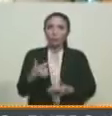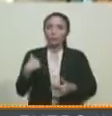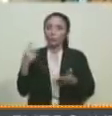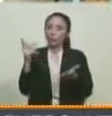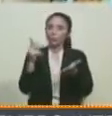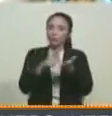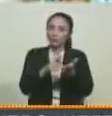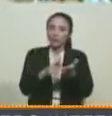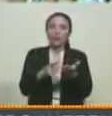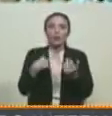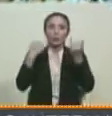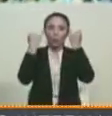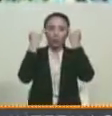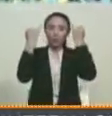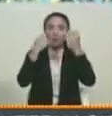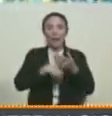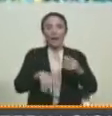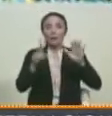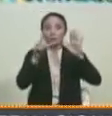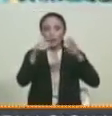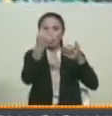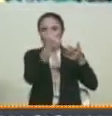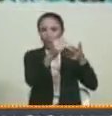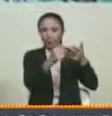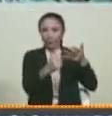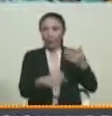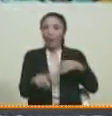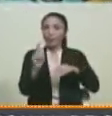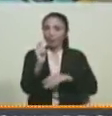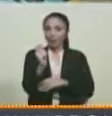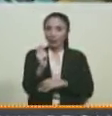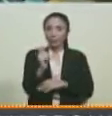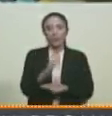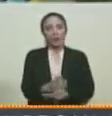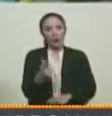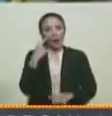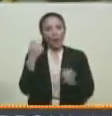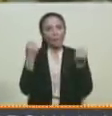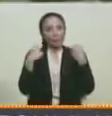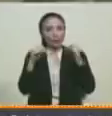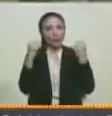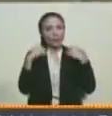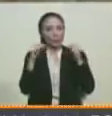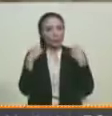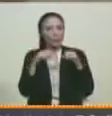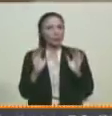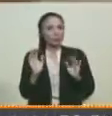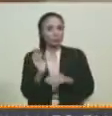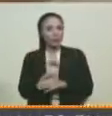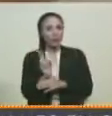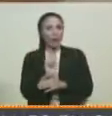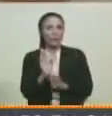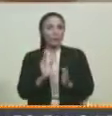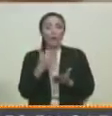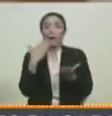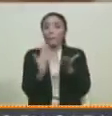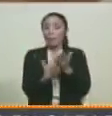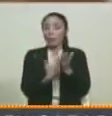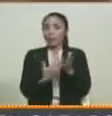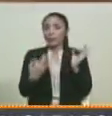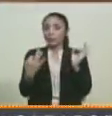Creo que en base a 6 líneas podemos hacer un ejercicio concreto, práctico, de propuesta.